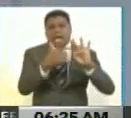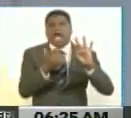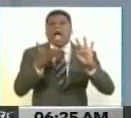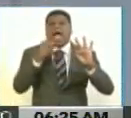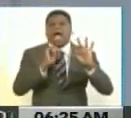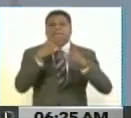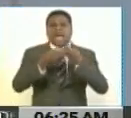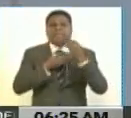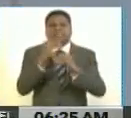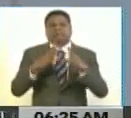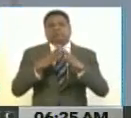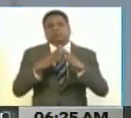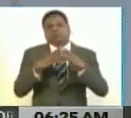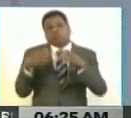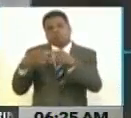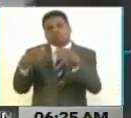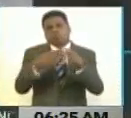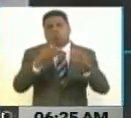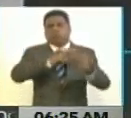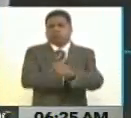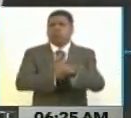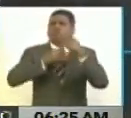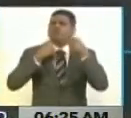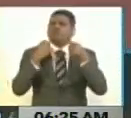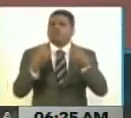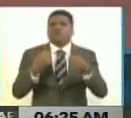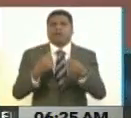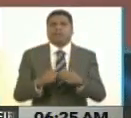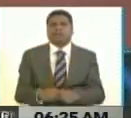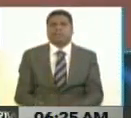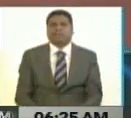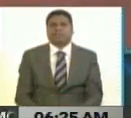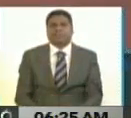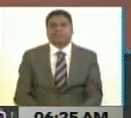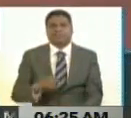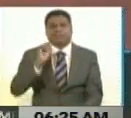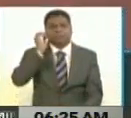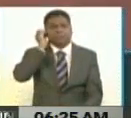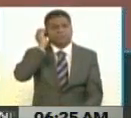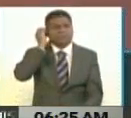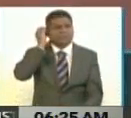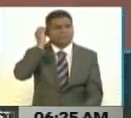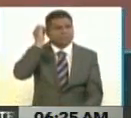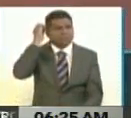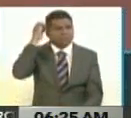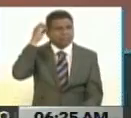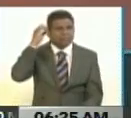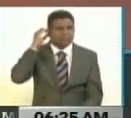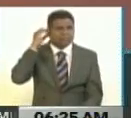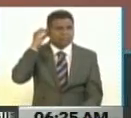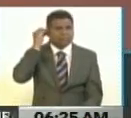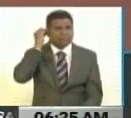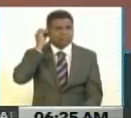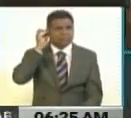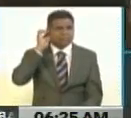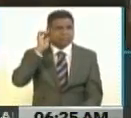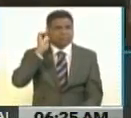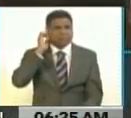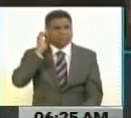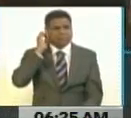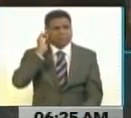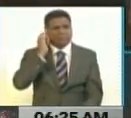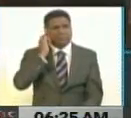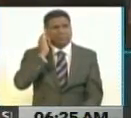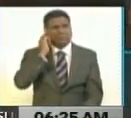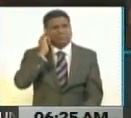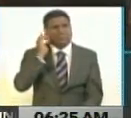que hay que tener es un bloque fuerte donde se desaparezcan las desigualdades, se erradique la pobreza, se haga honor